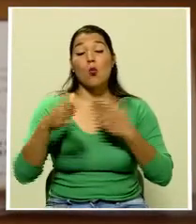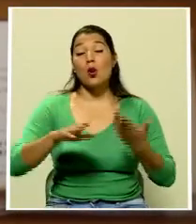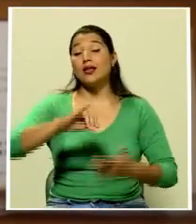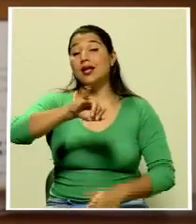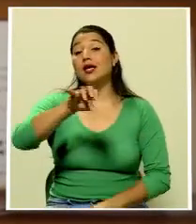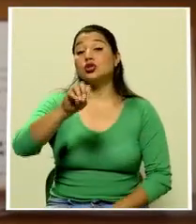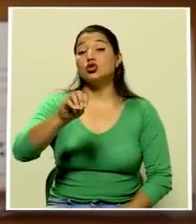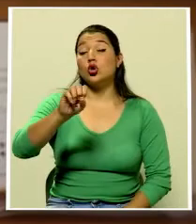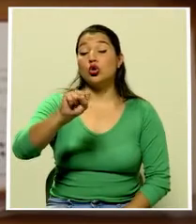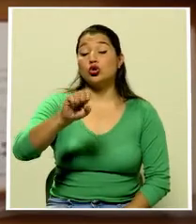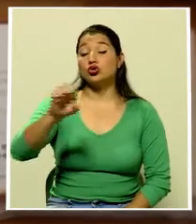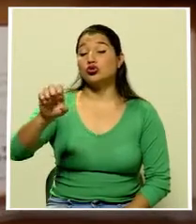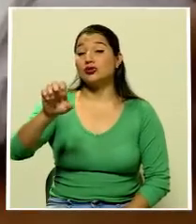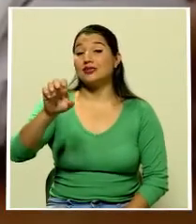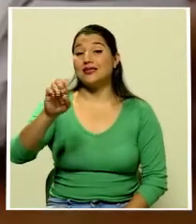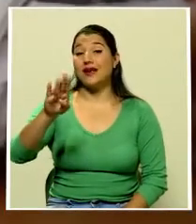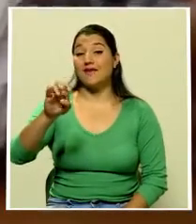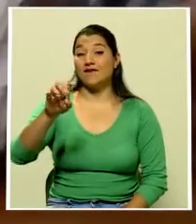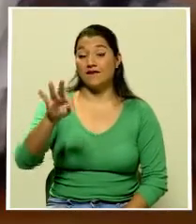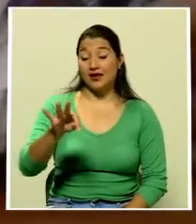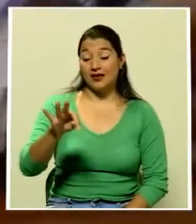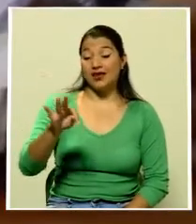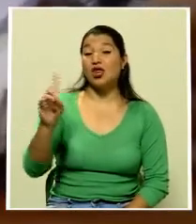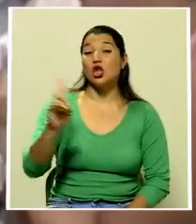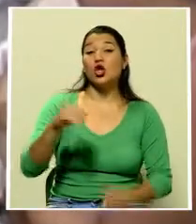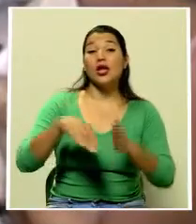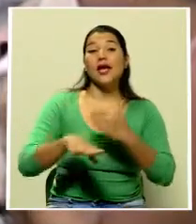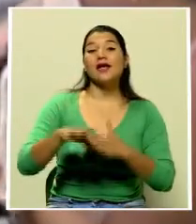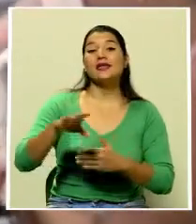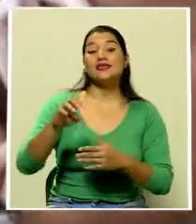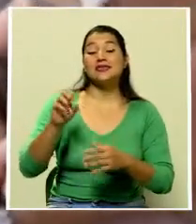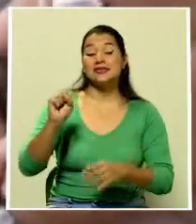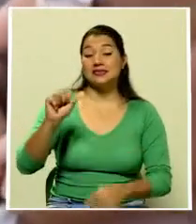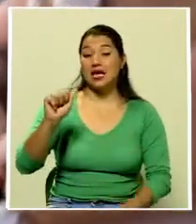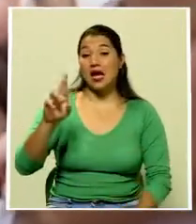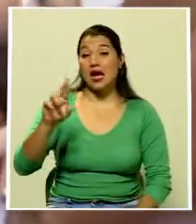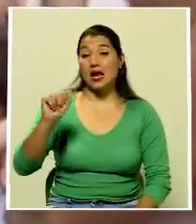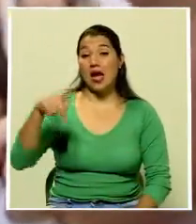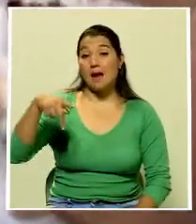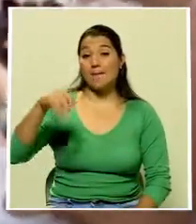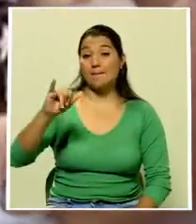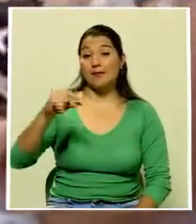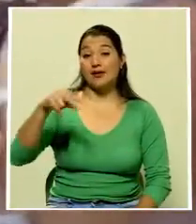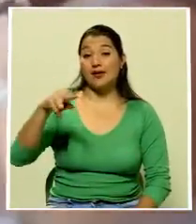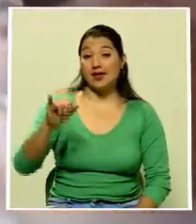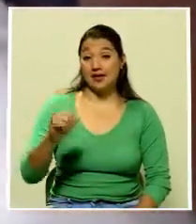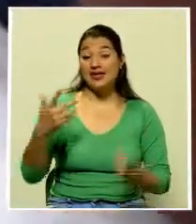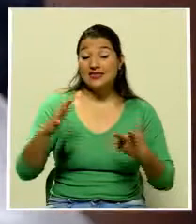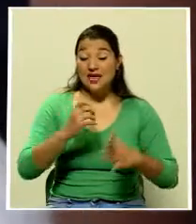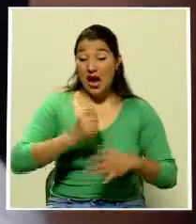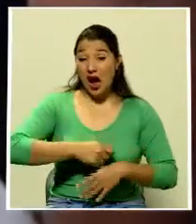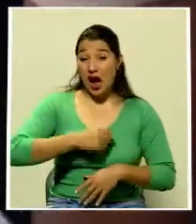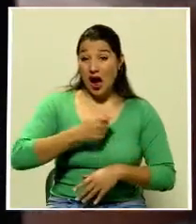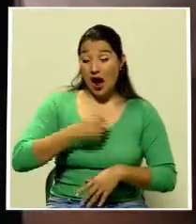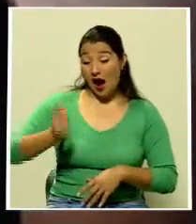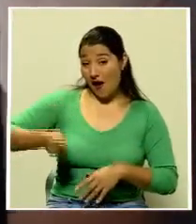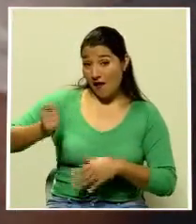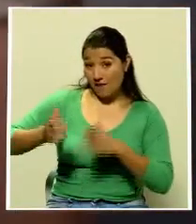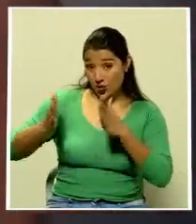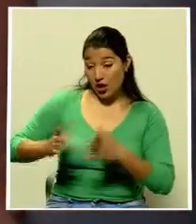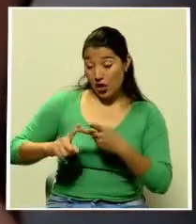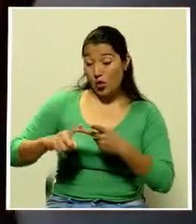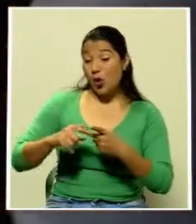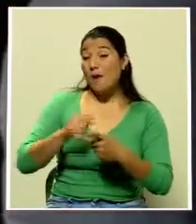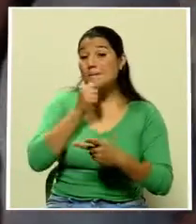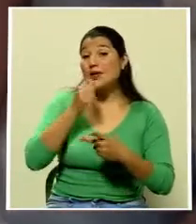años en Ticarí de Horquetas, en Sarapiquí. El caso fue presentado por los abogados y periodistas costarricenses Ronald